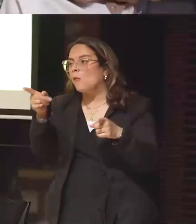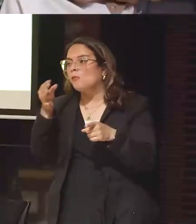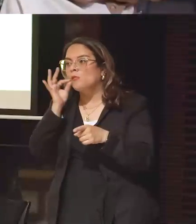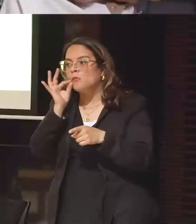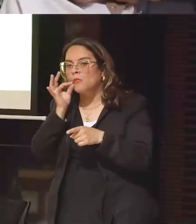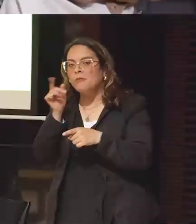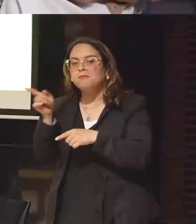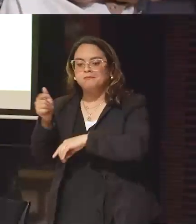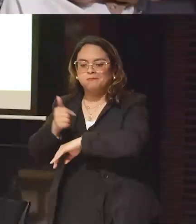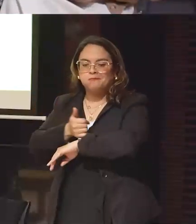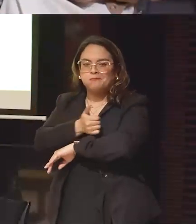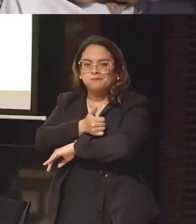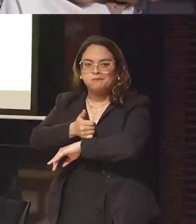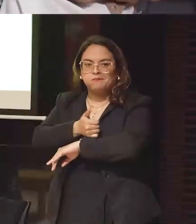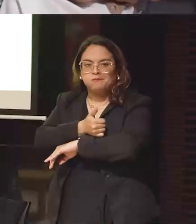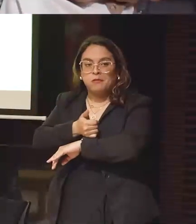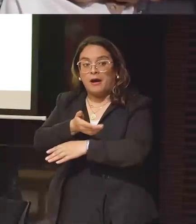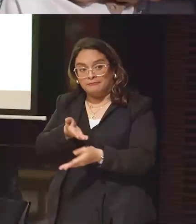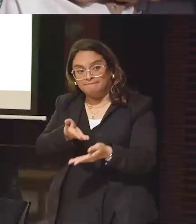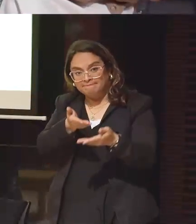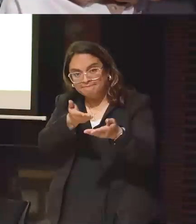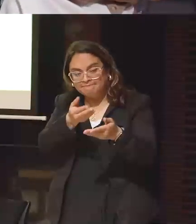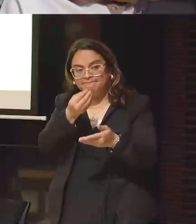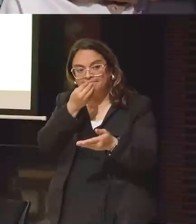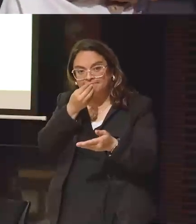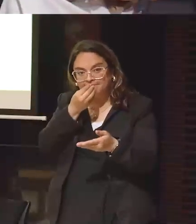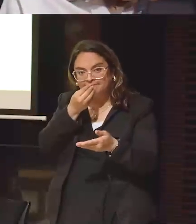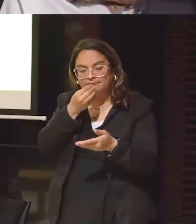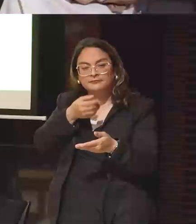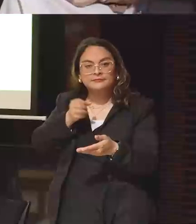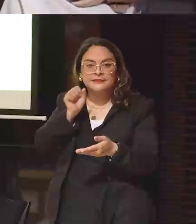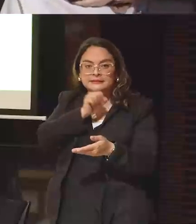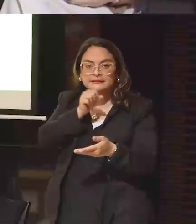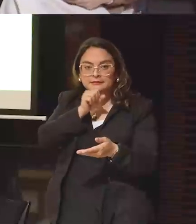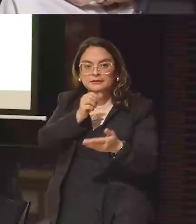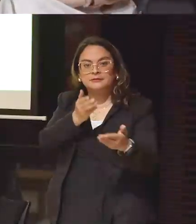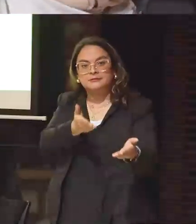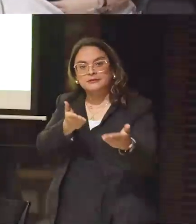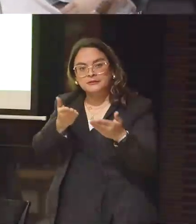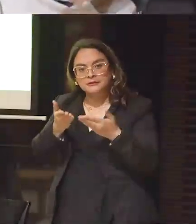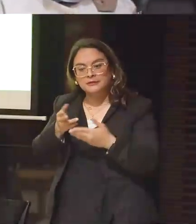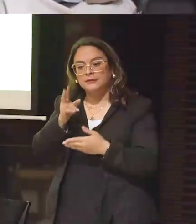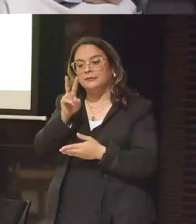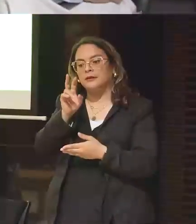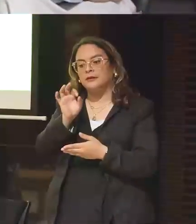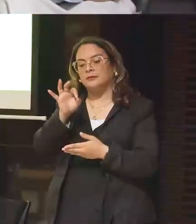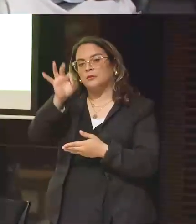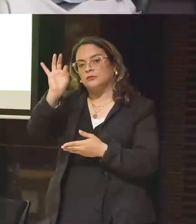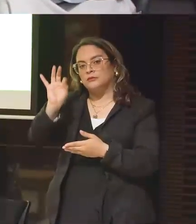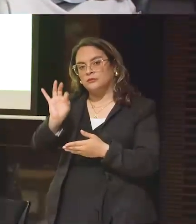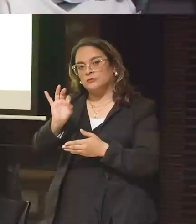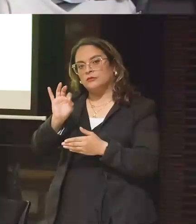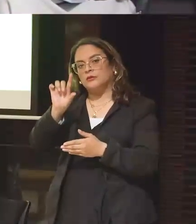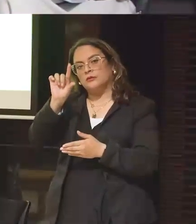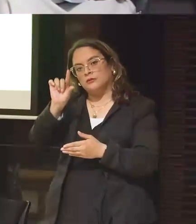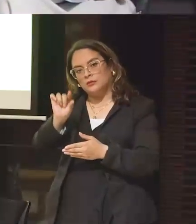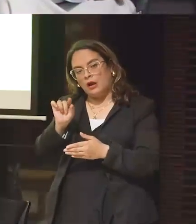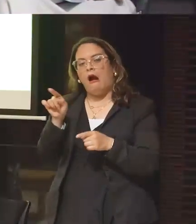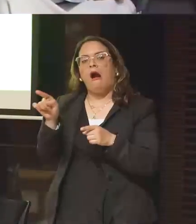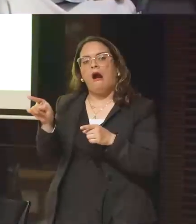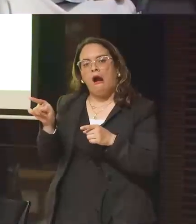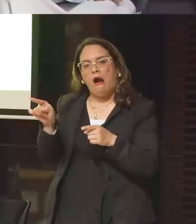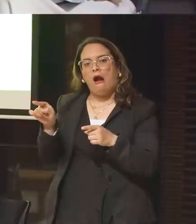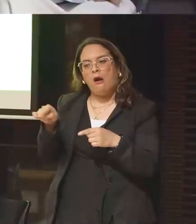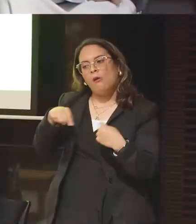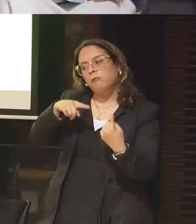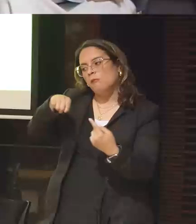bar, aquí le dan gratis una entrada, aquí es una cerveza bienvenida o aquí el 20% de la cuenta. Empezamos a generar